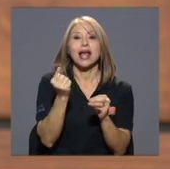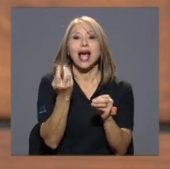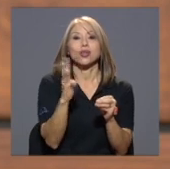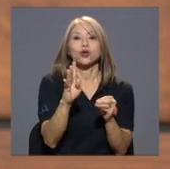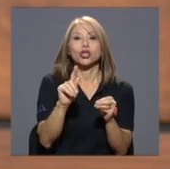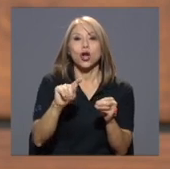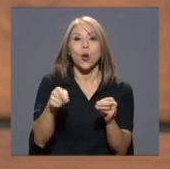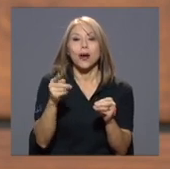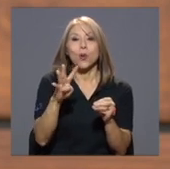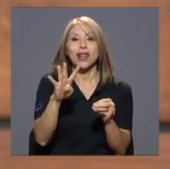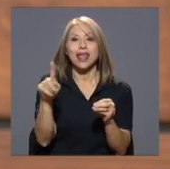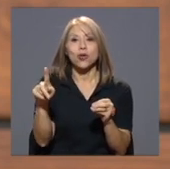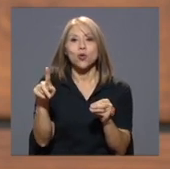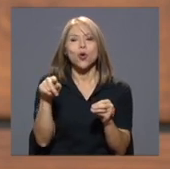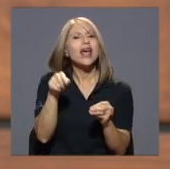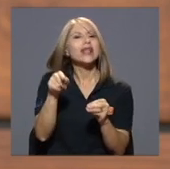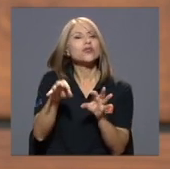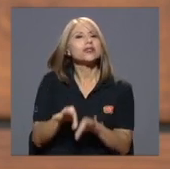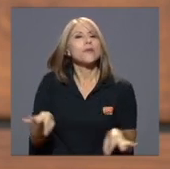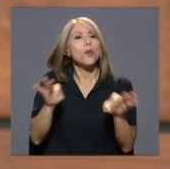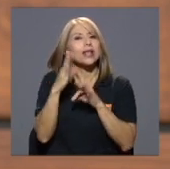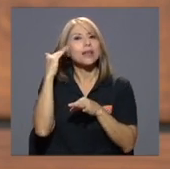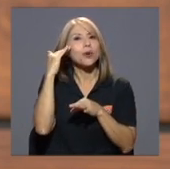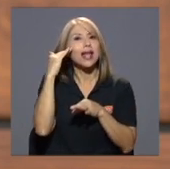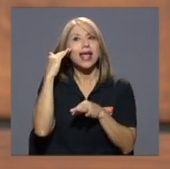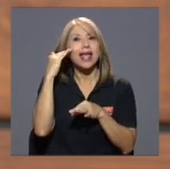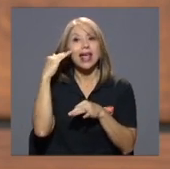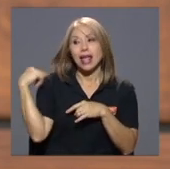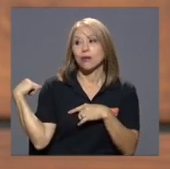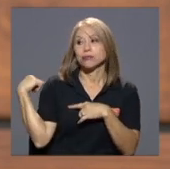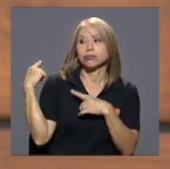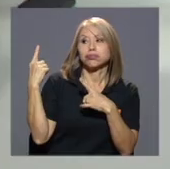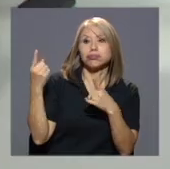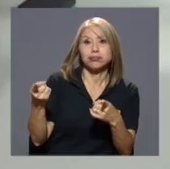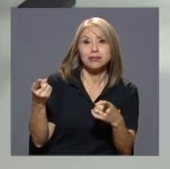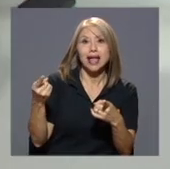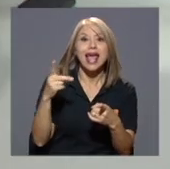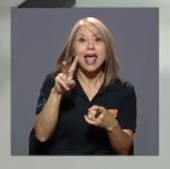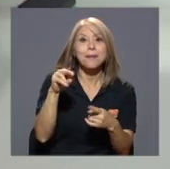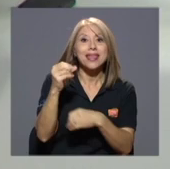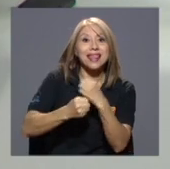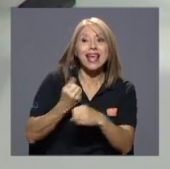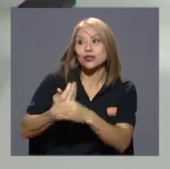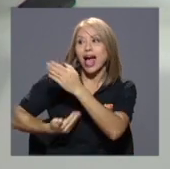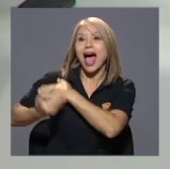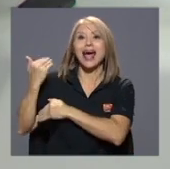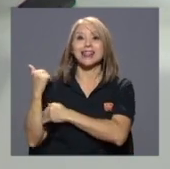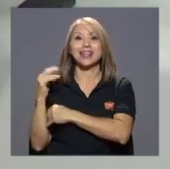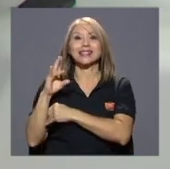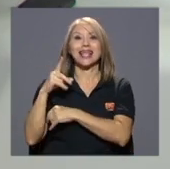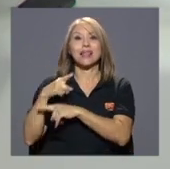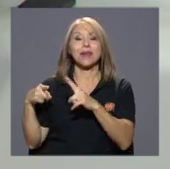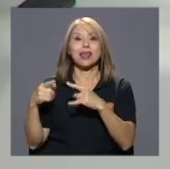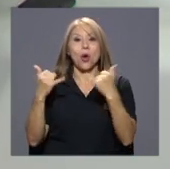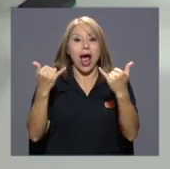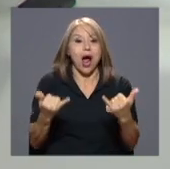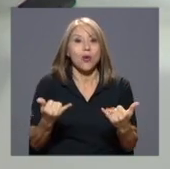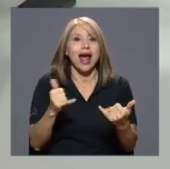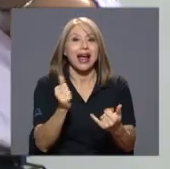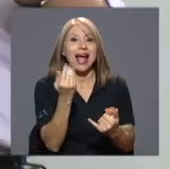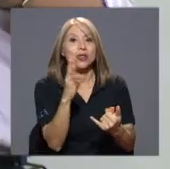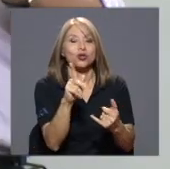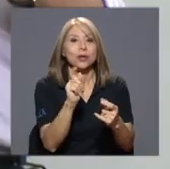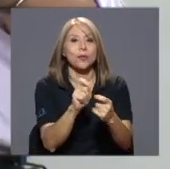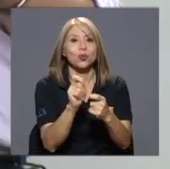Porque observe que en 20 años pasamos de aportar apenas 7,5 a aportar 14.41. ¿Cómo explicarle eso a la